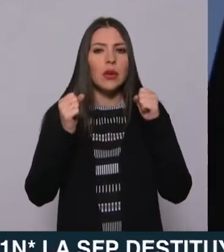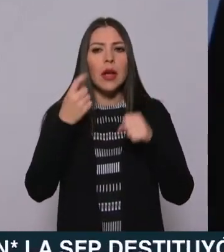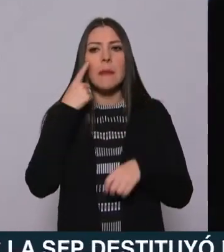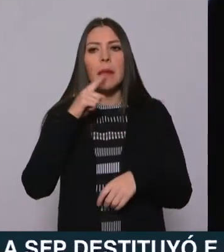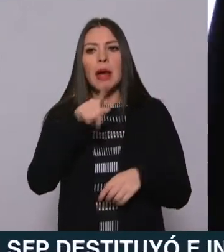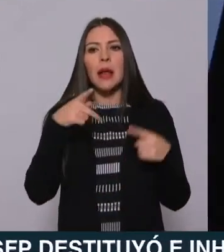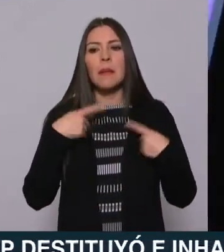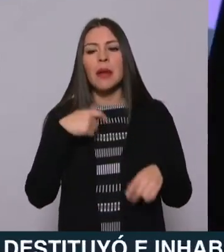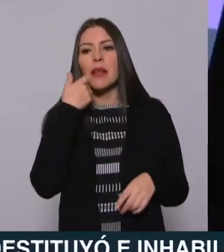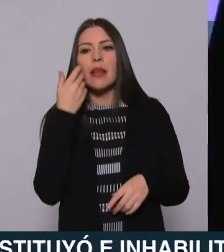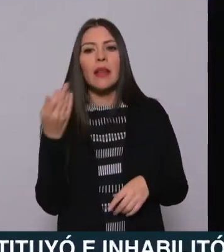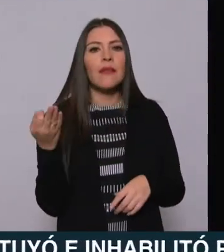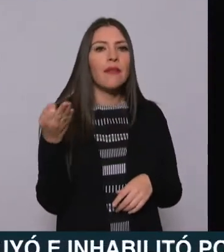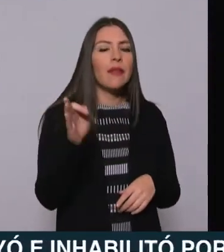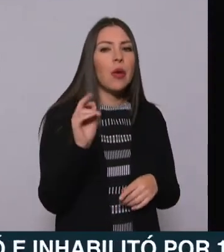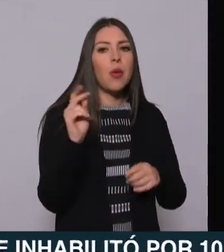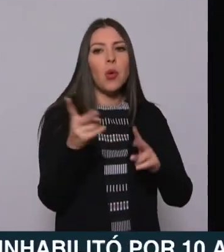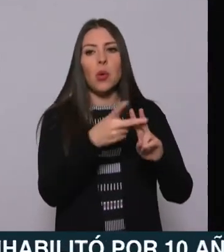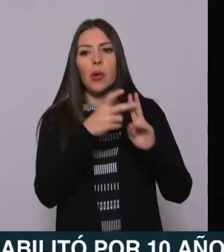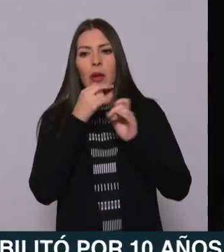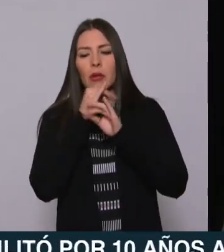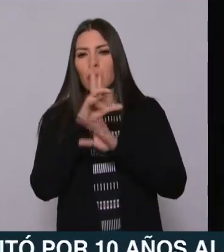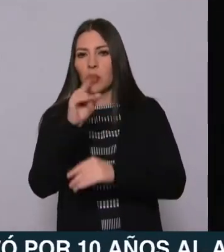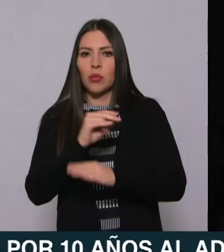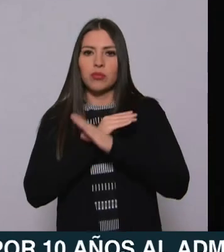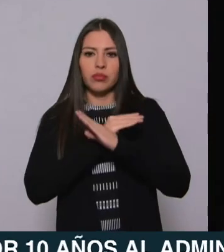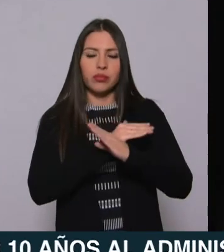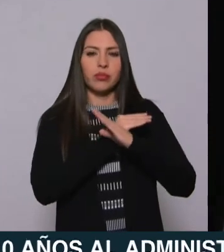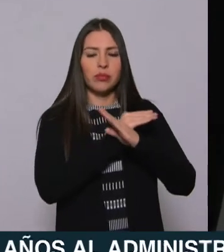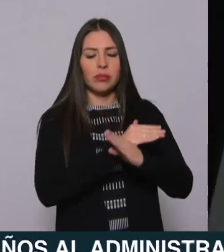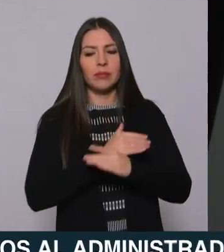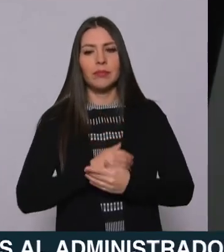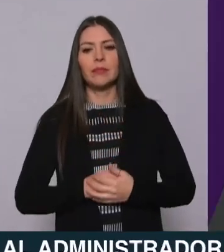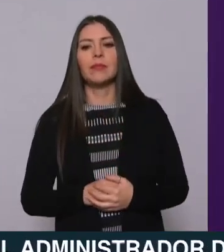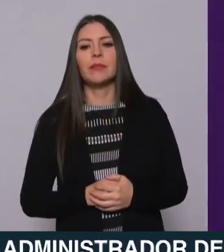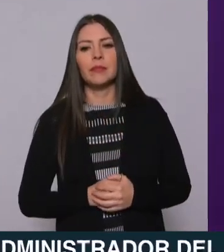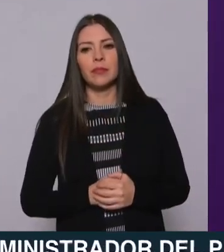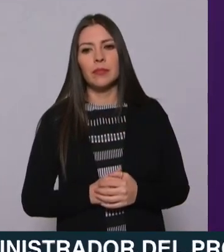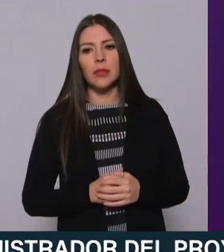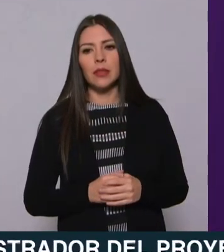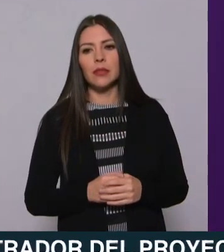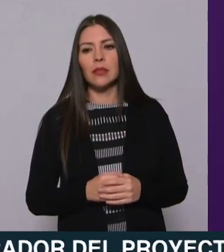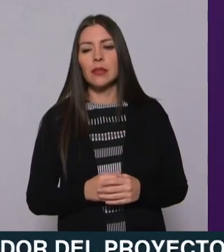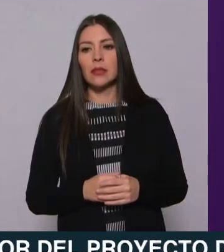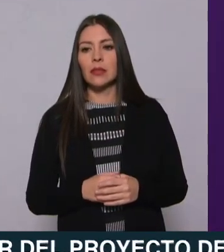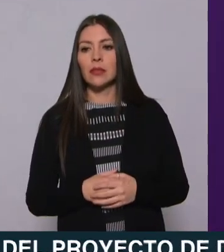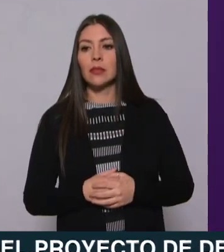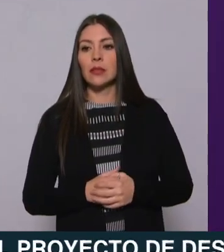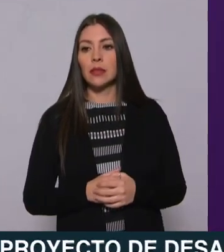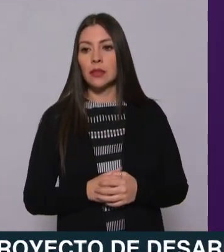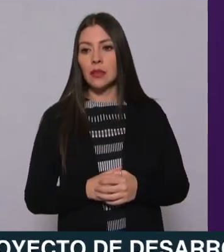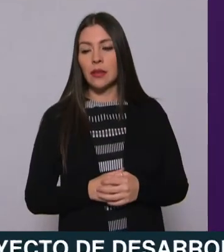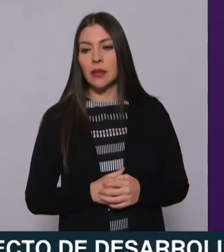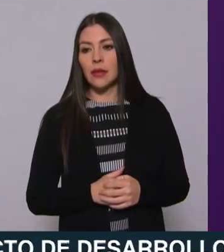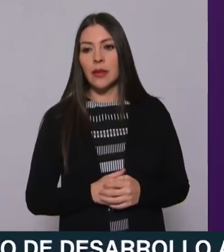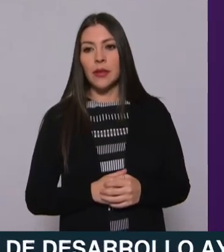que se aproxima al $1,000,000. En cuanto a la instalación de cada mesa receptora de opinión, el costo de cada casilla tradicional es de